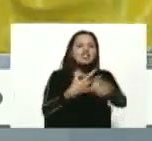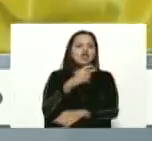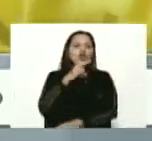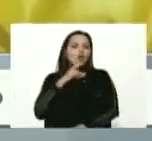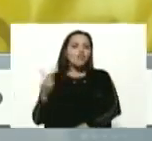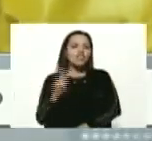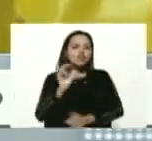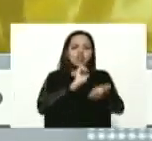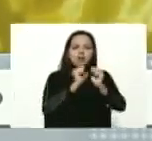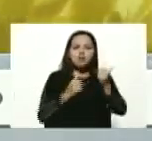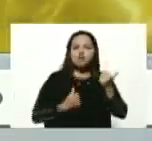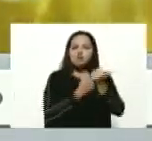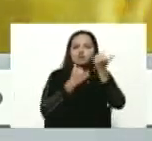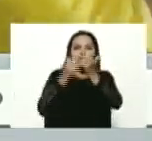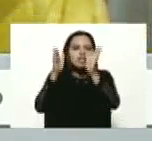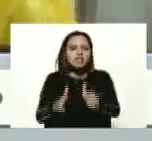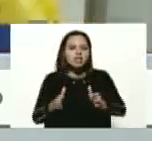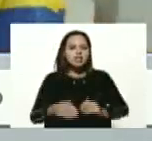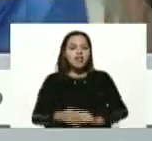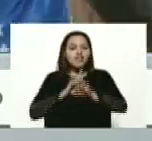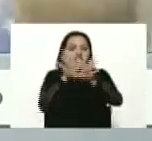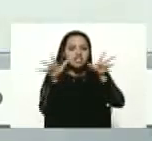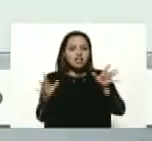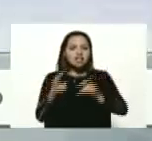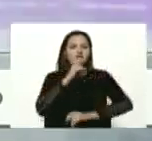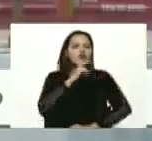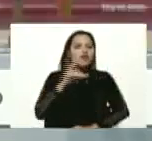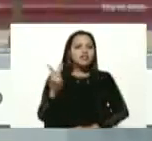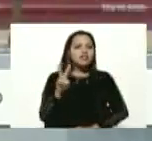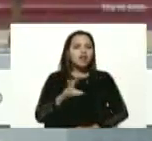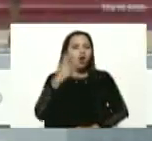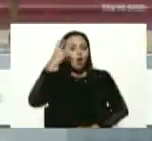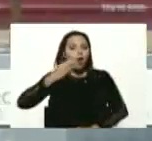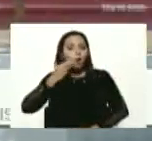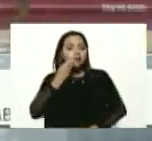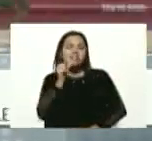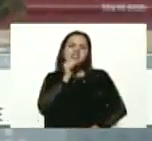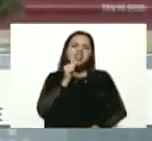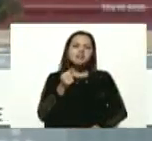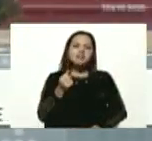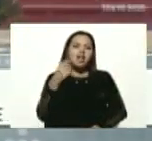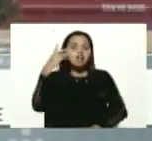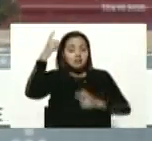Venezuela? La generación brillante de oro de venezolanos jóvenes, Hugo Chávez.